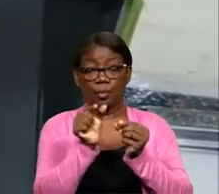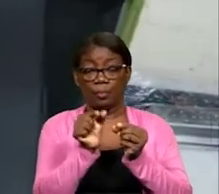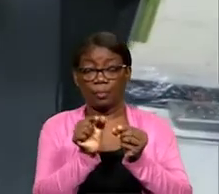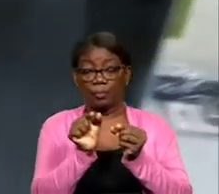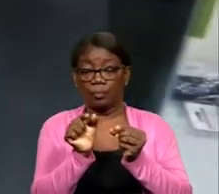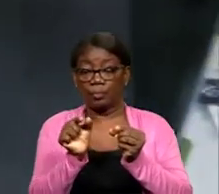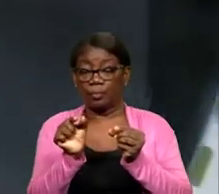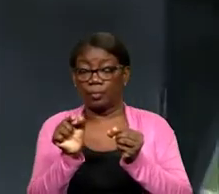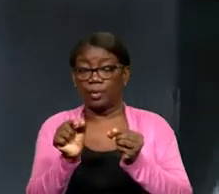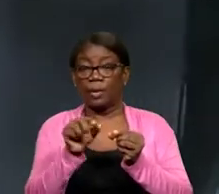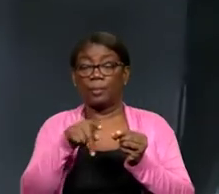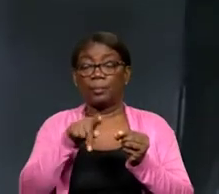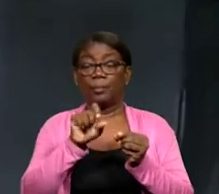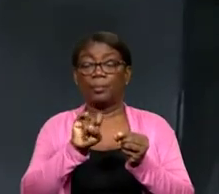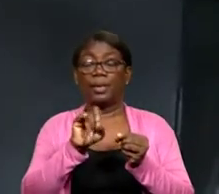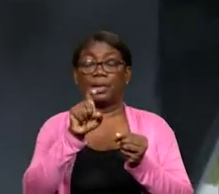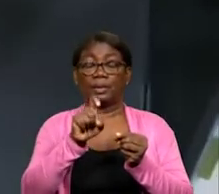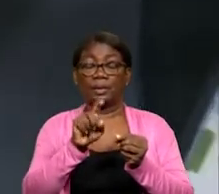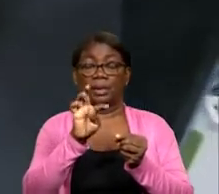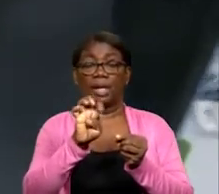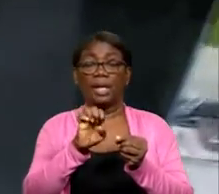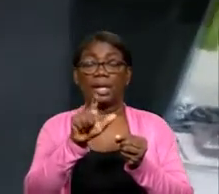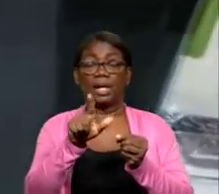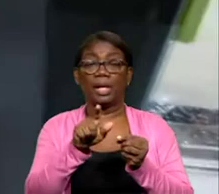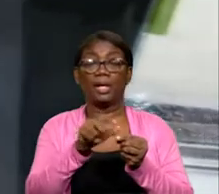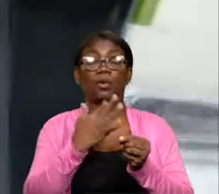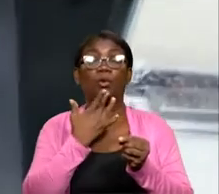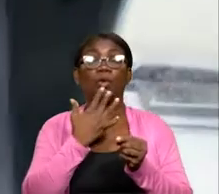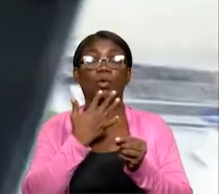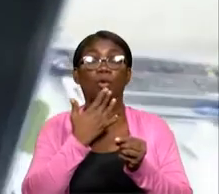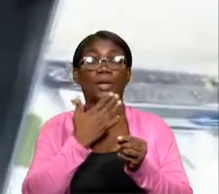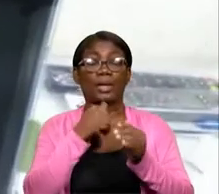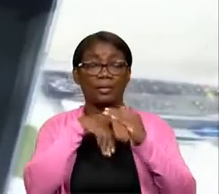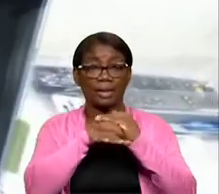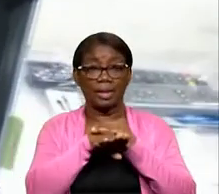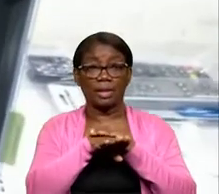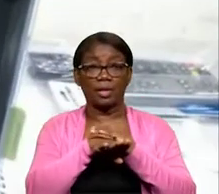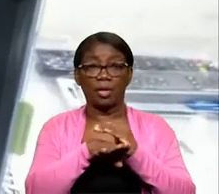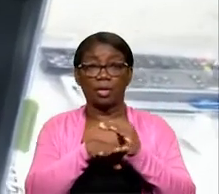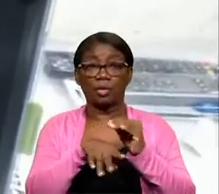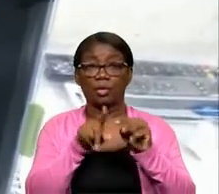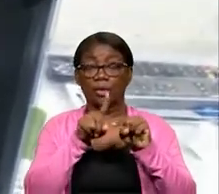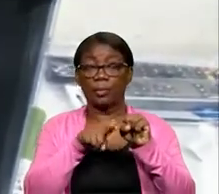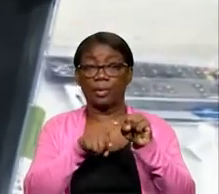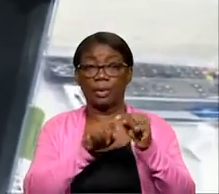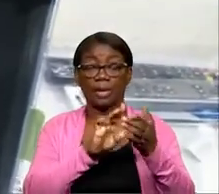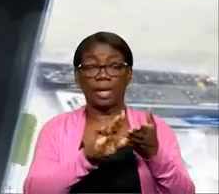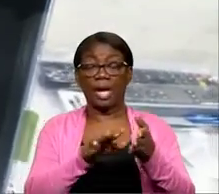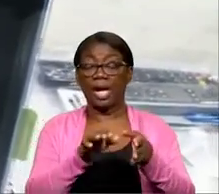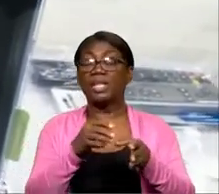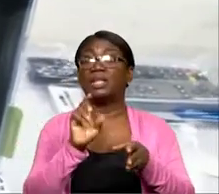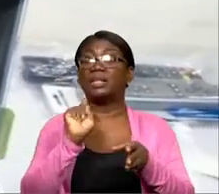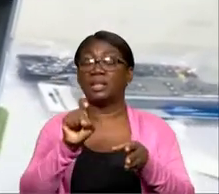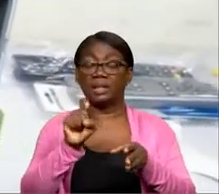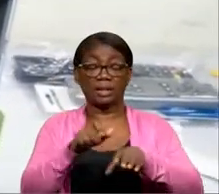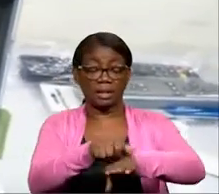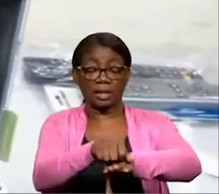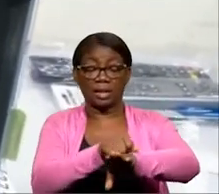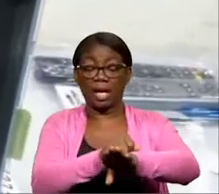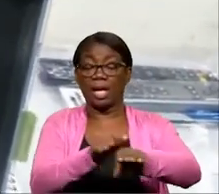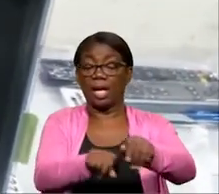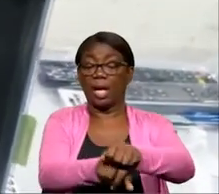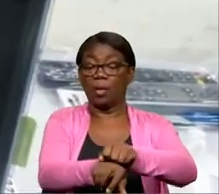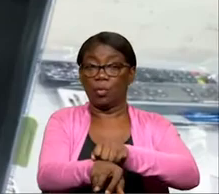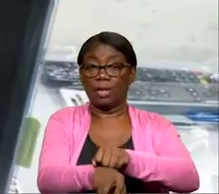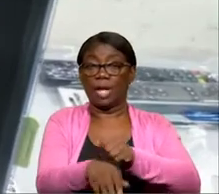colores que él nos dijo que van en la pantalla. Esto no se puede tocar con la mano, ya que siempre tenemos guantes para esto. Cualquier marca le